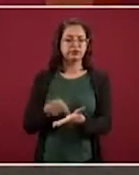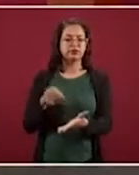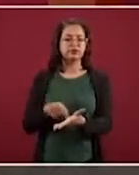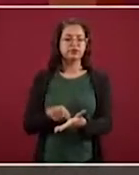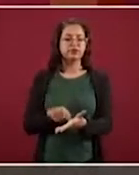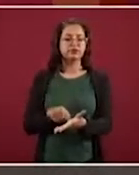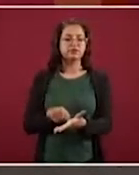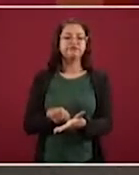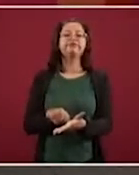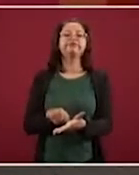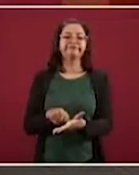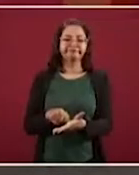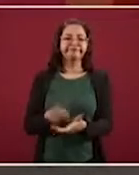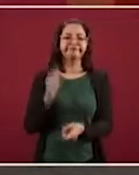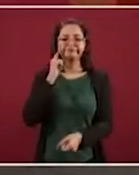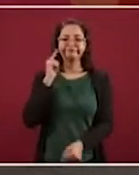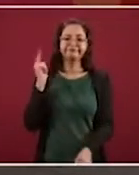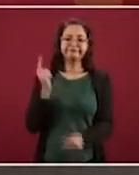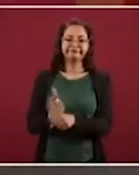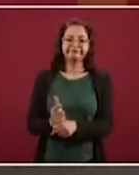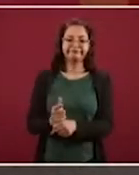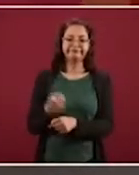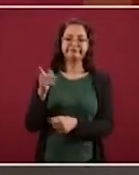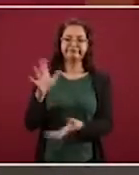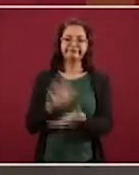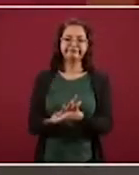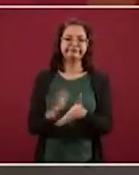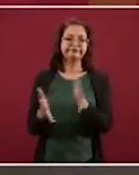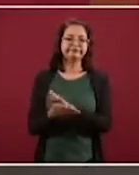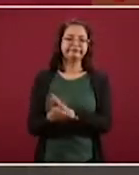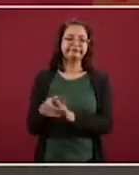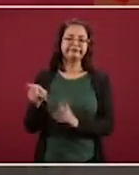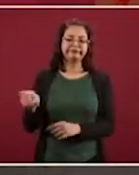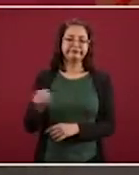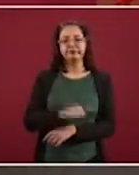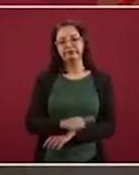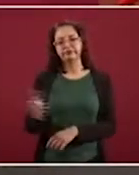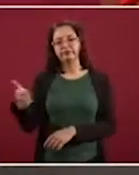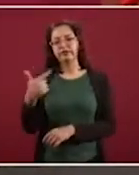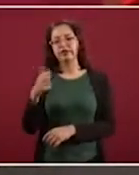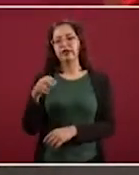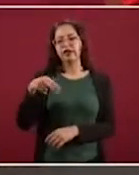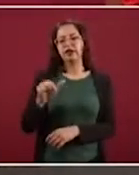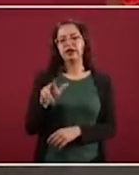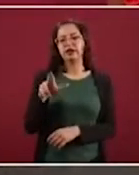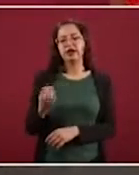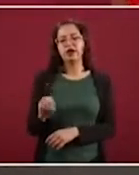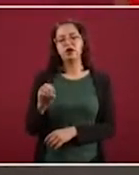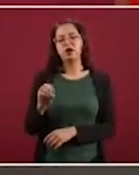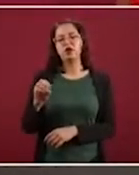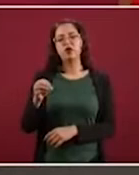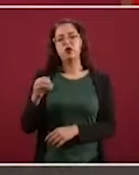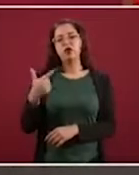resulta la implicación de Genaro García Luna.